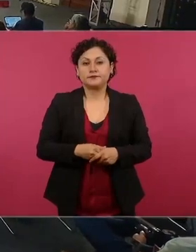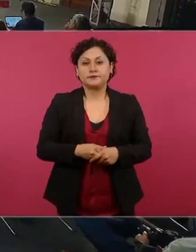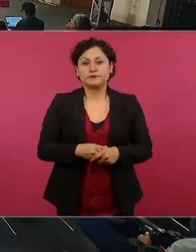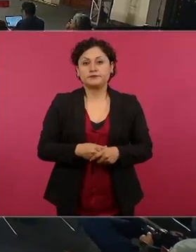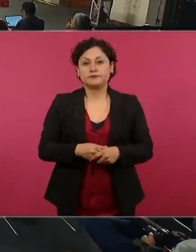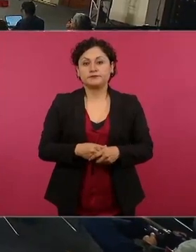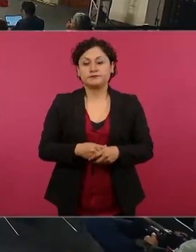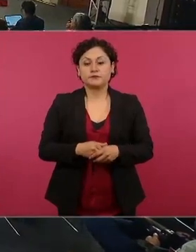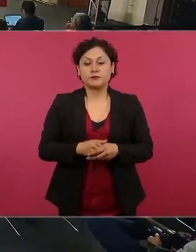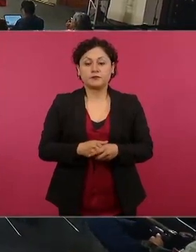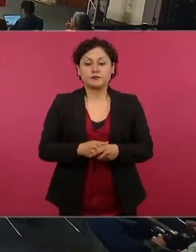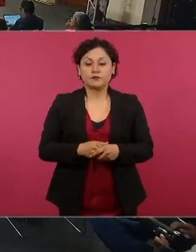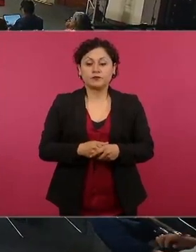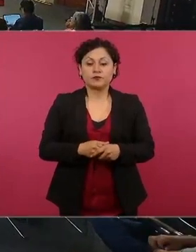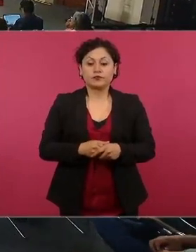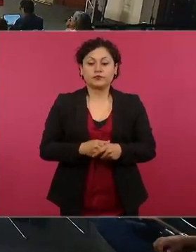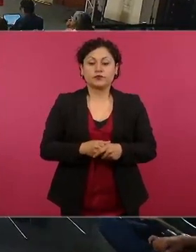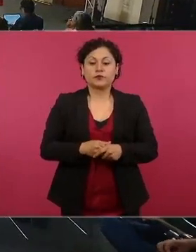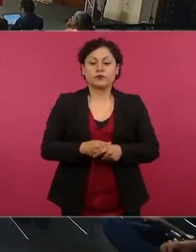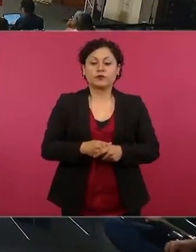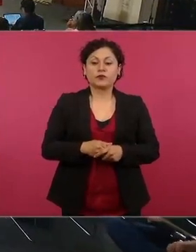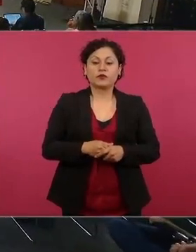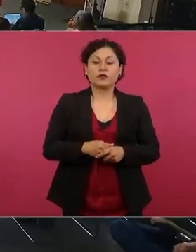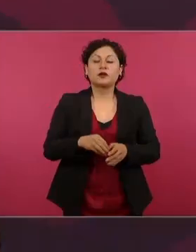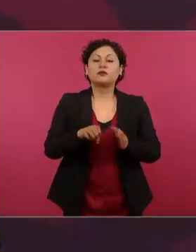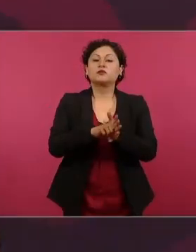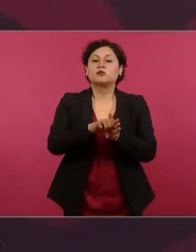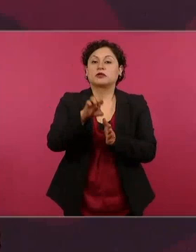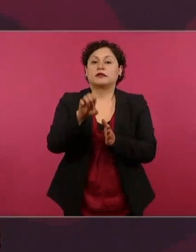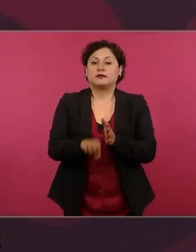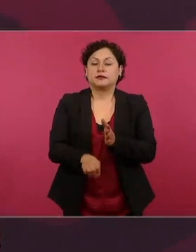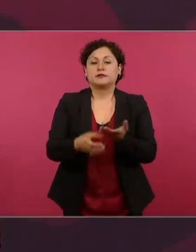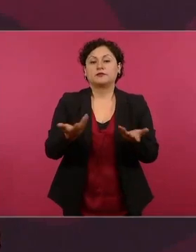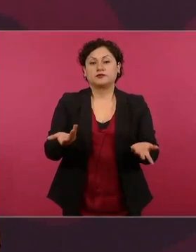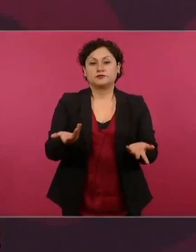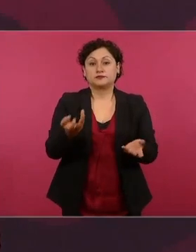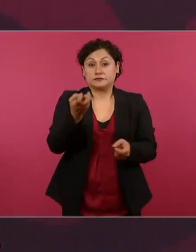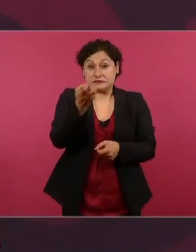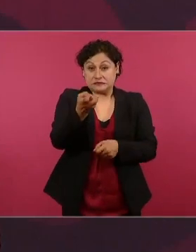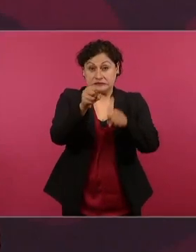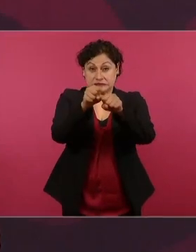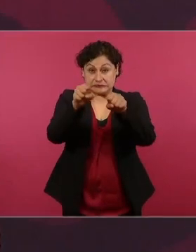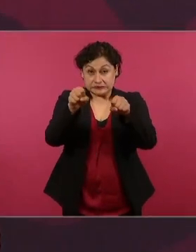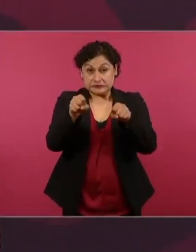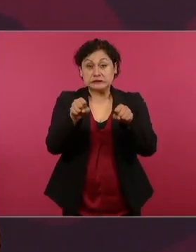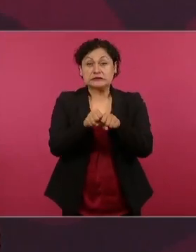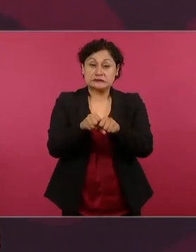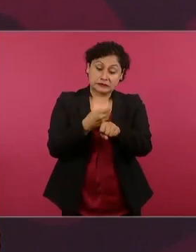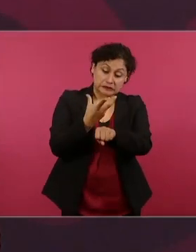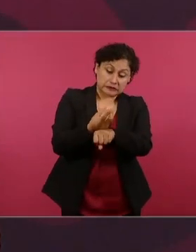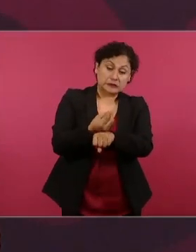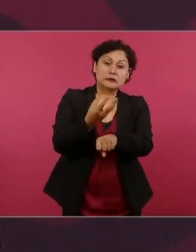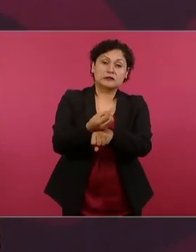la enseñanza Al iniciar su mandato el presidente López Obrador prometió reducir los homicidios en un 50% Durante los tres